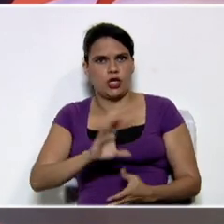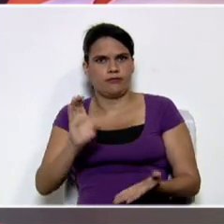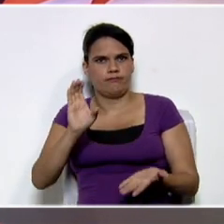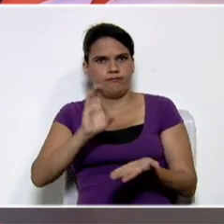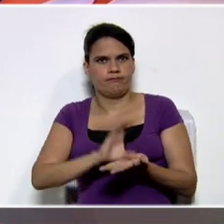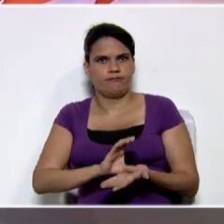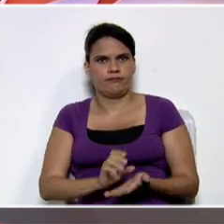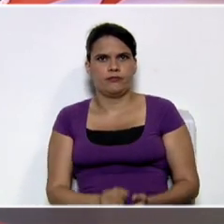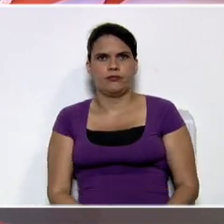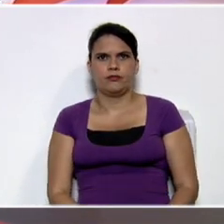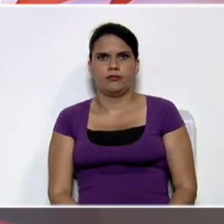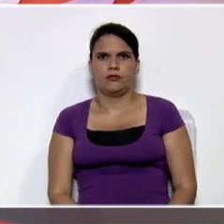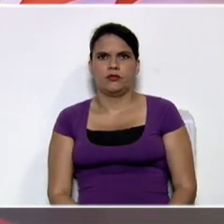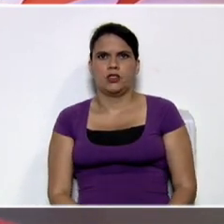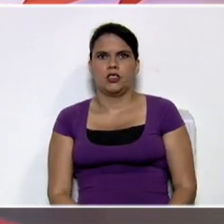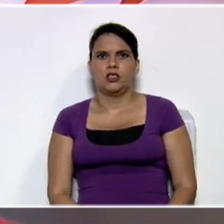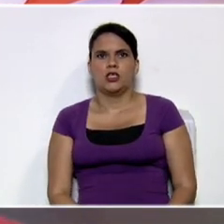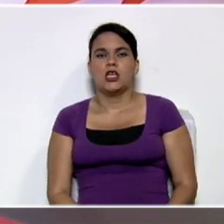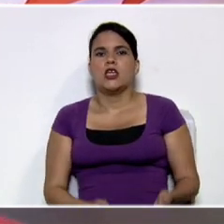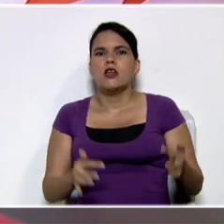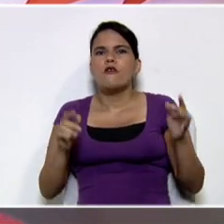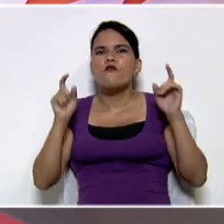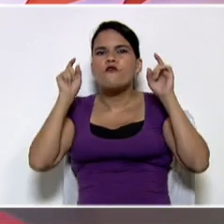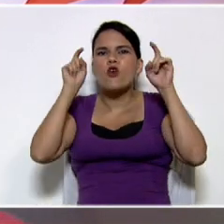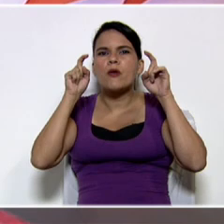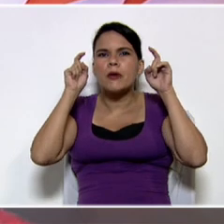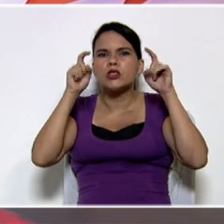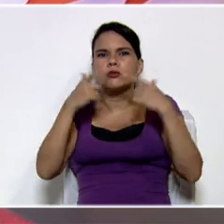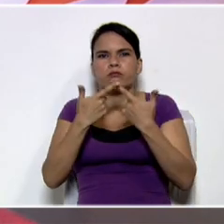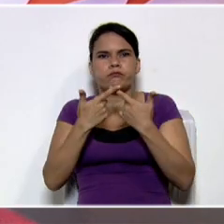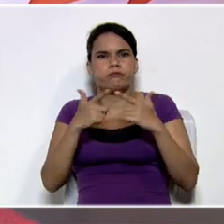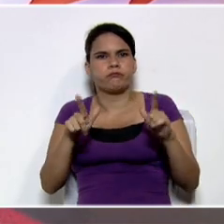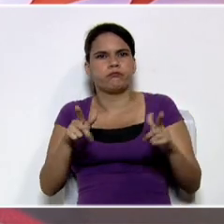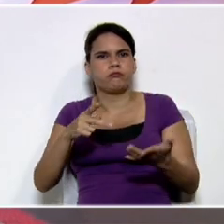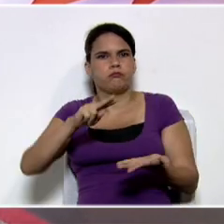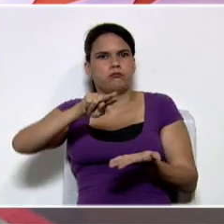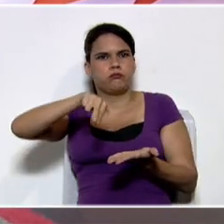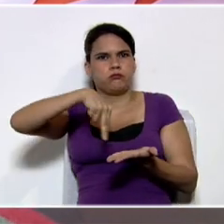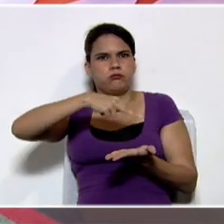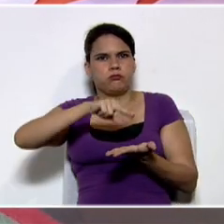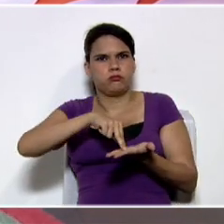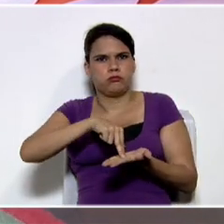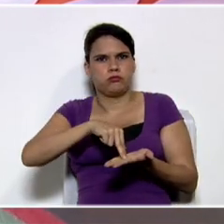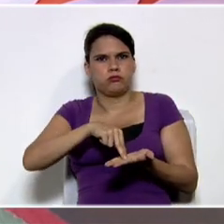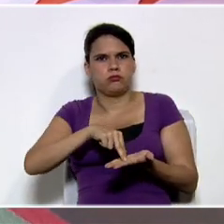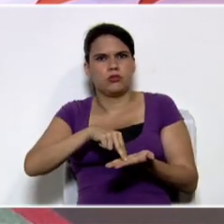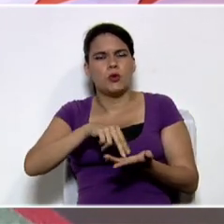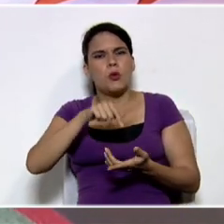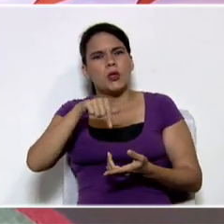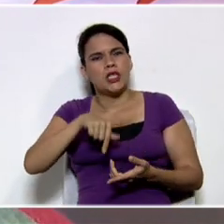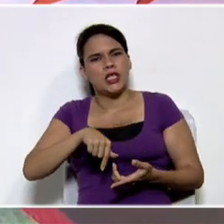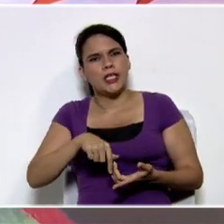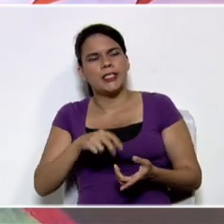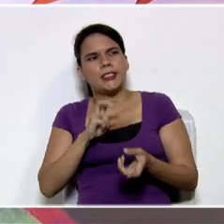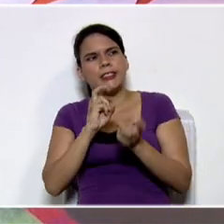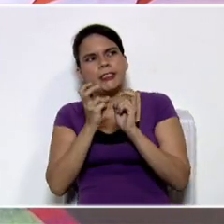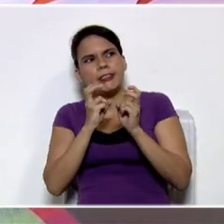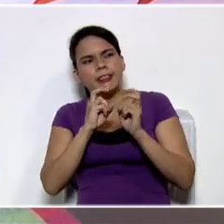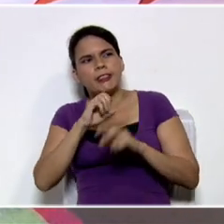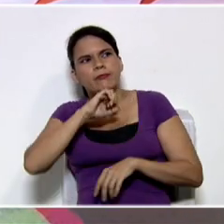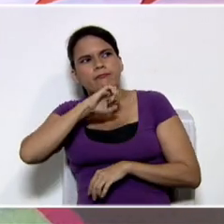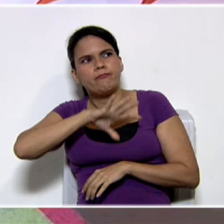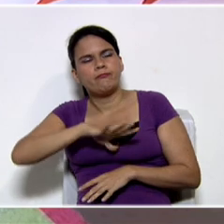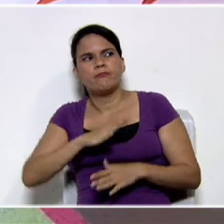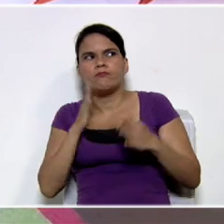y Formación para la Soberanía Nacional. El día de hoy vamos a estar trabajando referentes teóricos de gran importancia que están